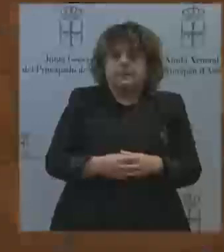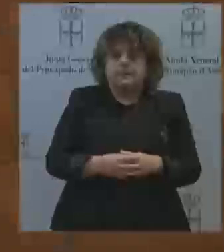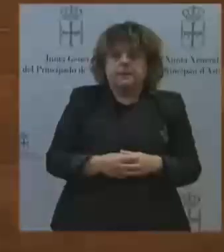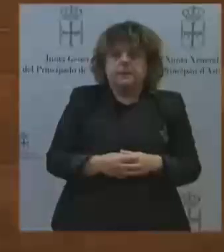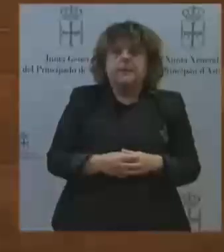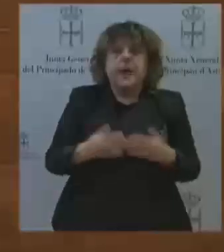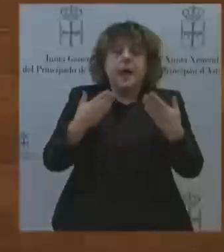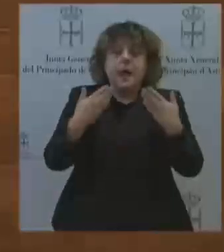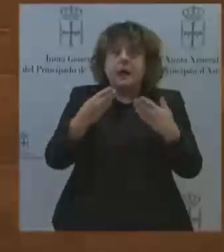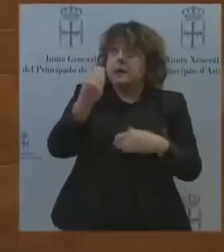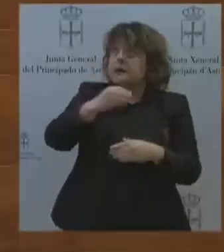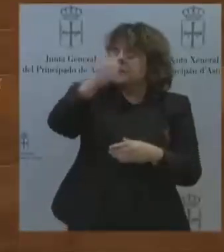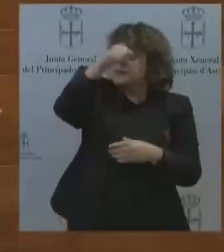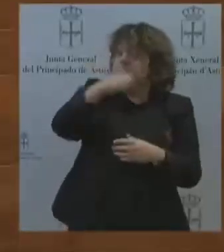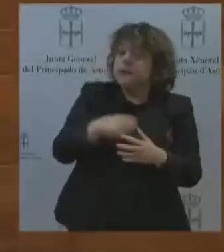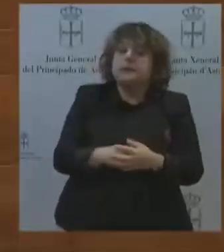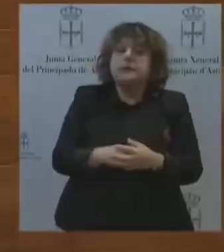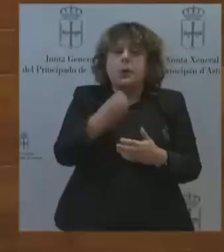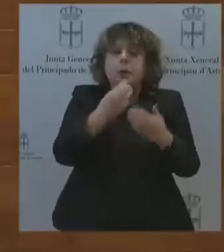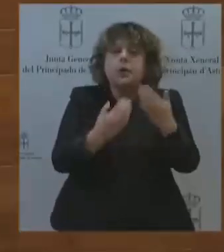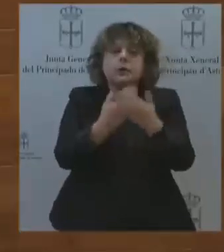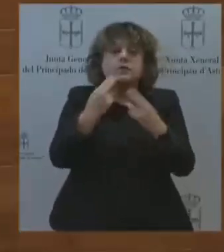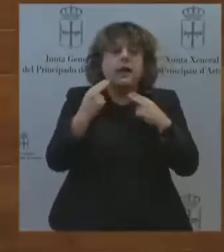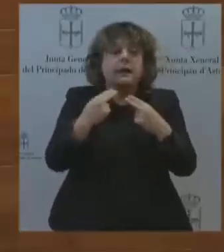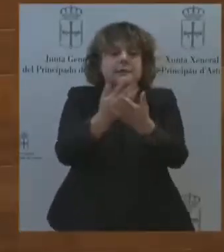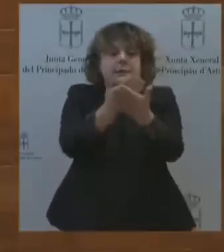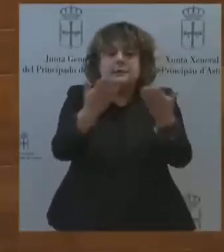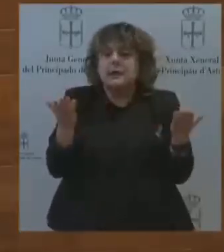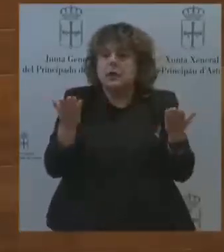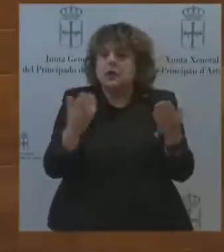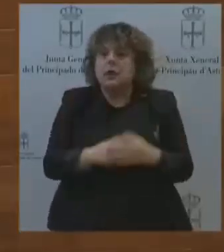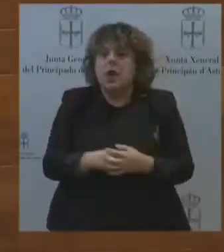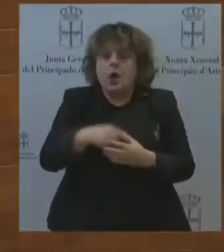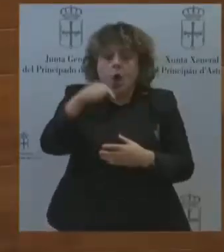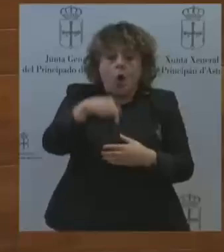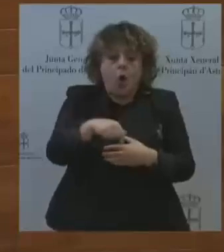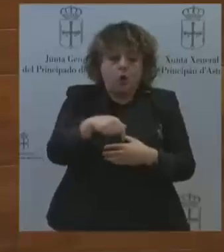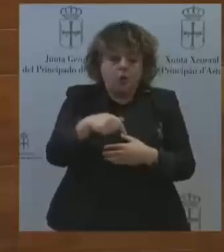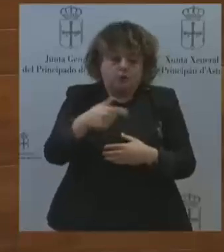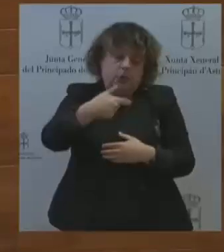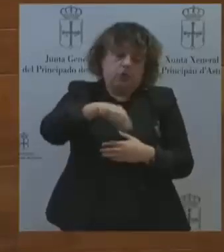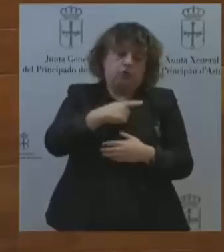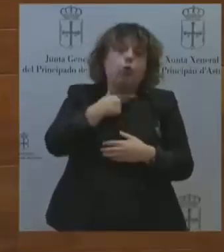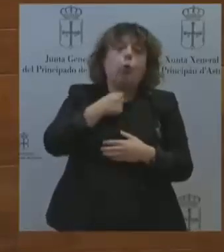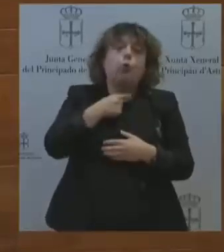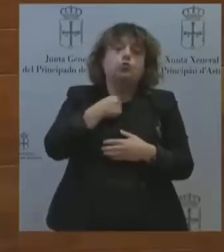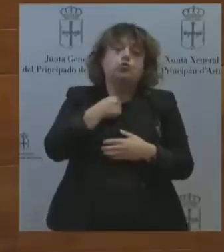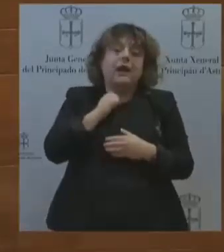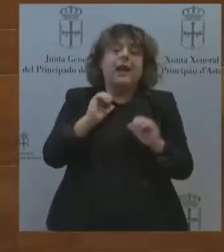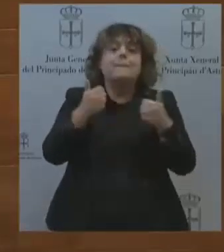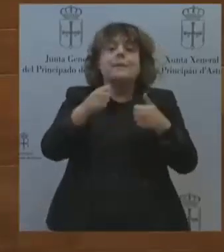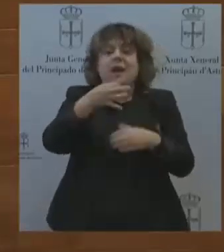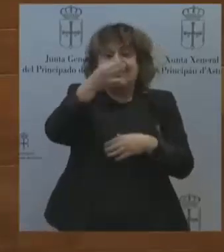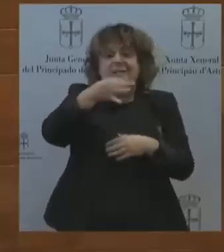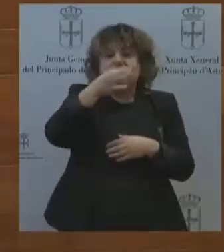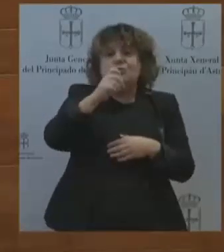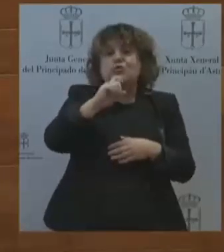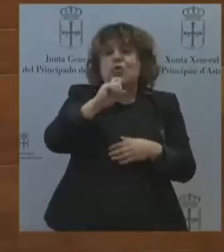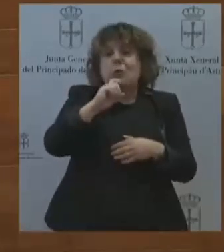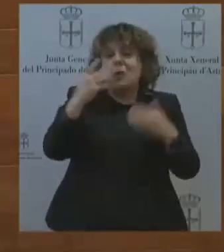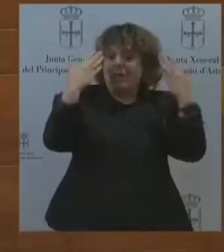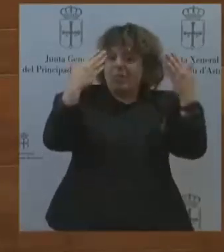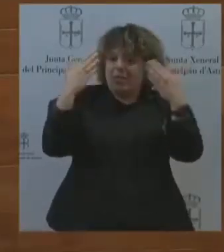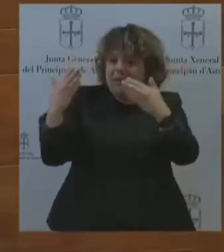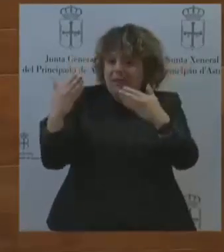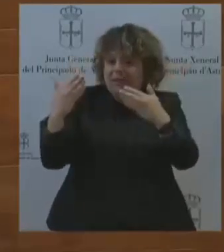Buenos días, señorías. Hoy nos hubiera gustado iniciar esta intervención celebrando el hecho de que esta nueva andadura en la Junta